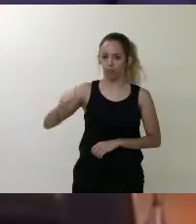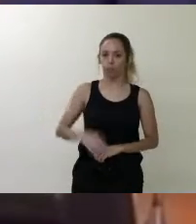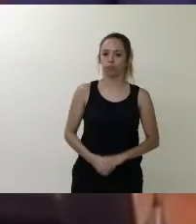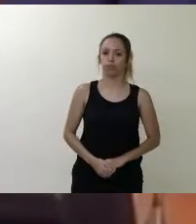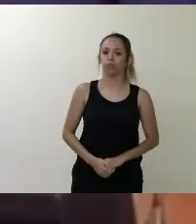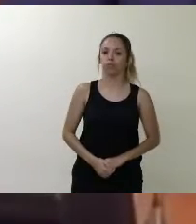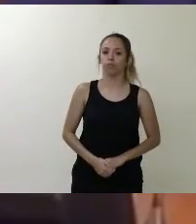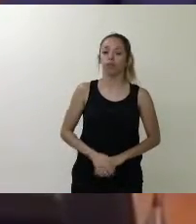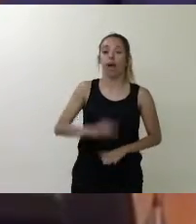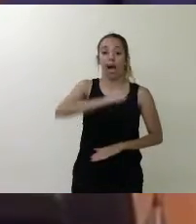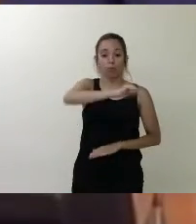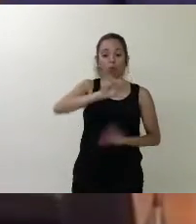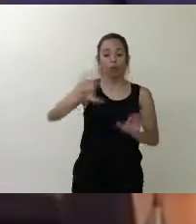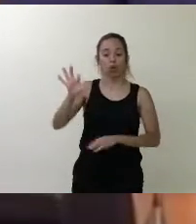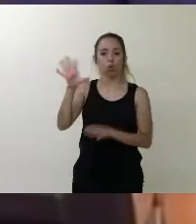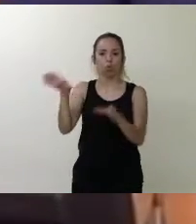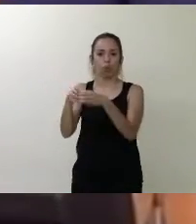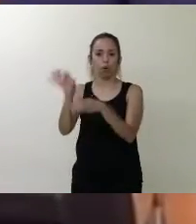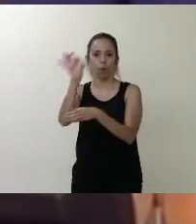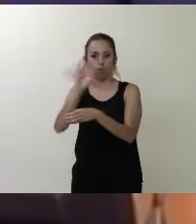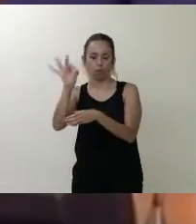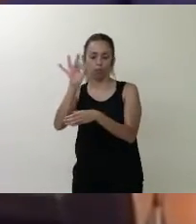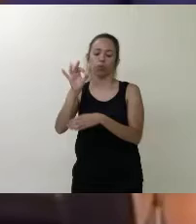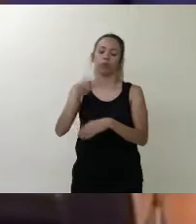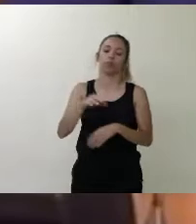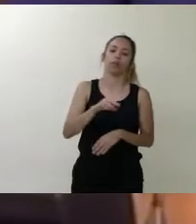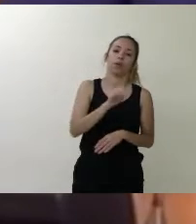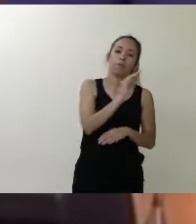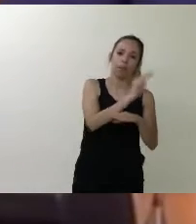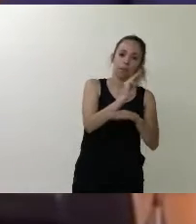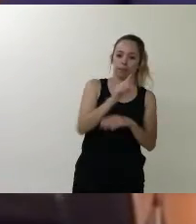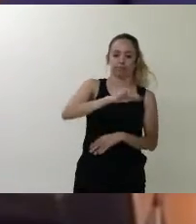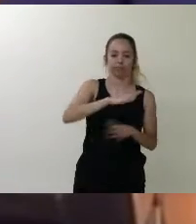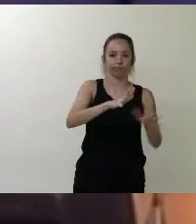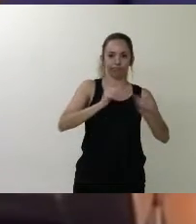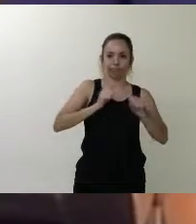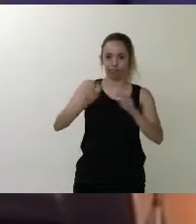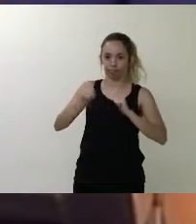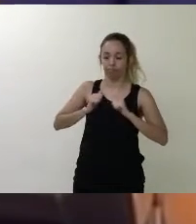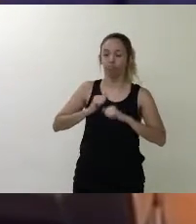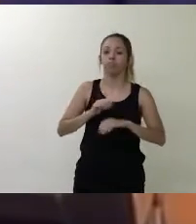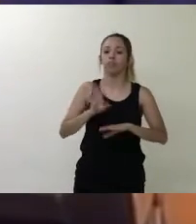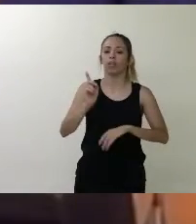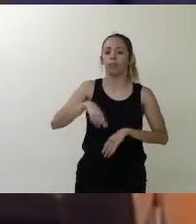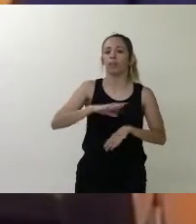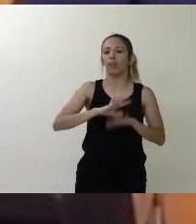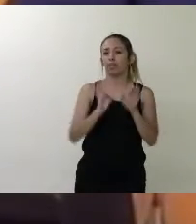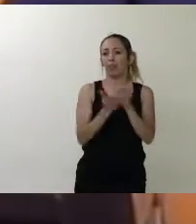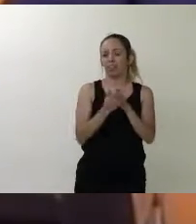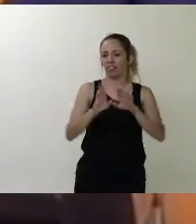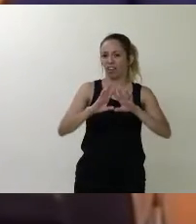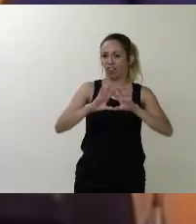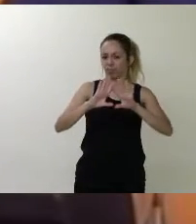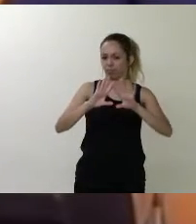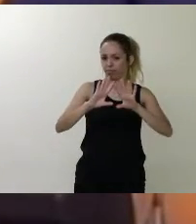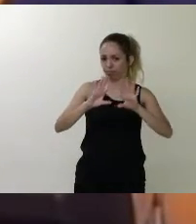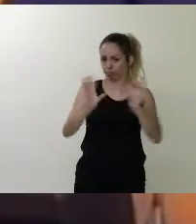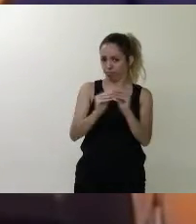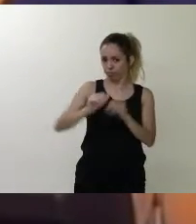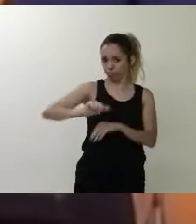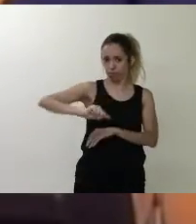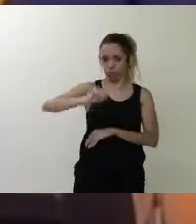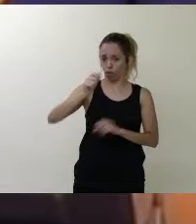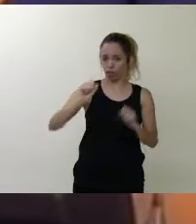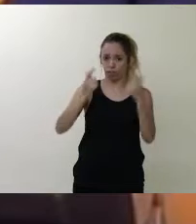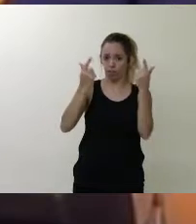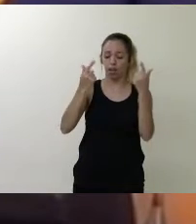aprueba con la abstención del Grupo Popular y el Grupo de Podemos. Y aprobación definitiva de los expedientes, modificación de crédito número 5 correspondiente al